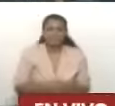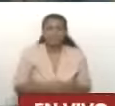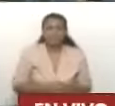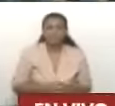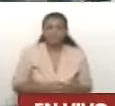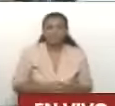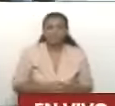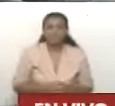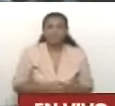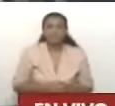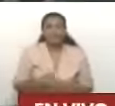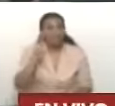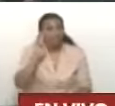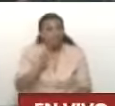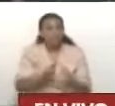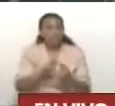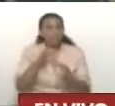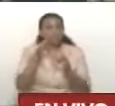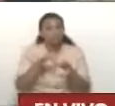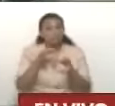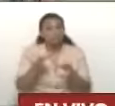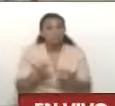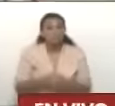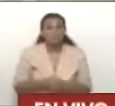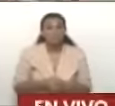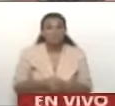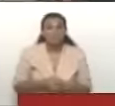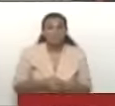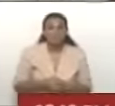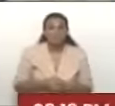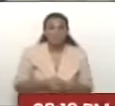Bueno, hasta la victoria siempre.